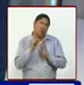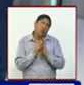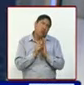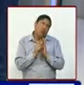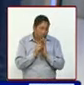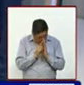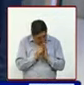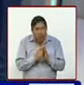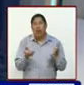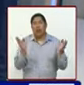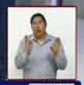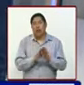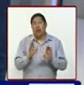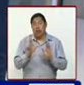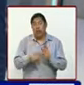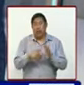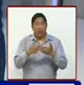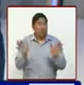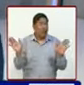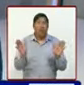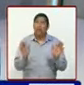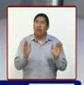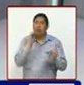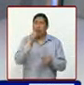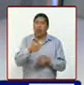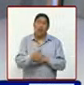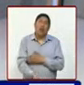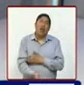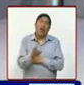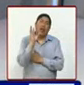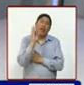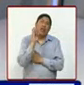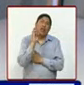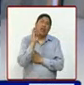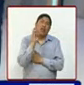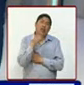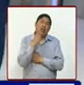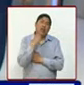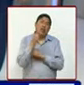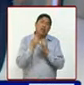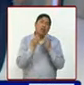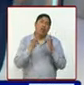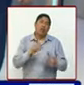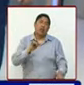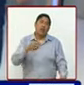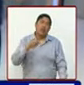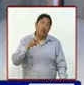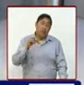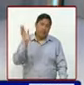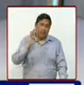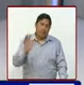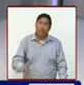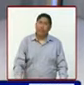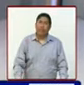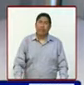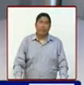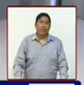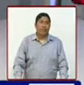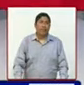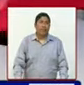esta vía, se cierre. Después será habilitada nuevamente a las 6 de la mañana, como nos decía nuestro compañero John Guzmán. Hasta otro momento, John.